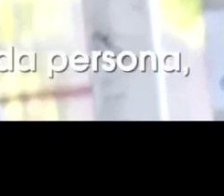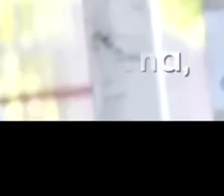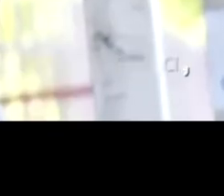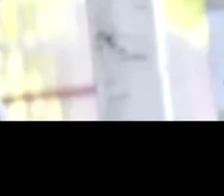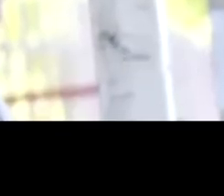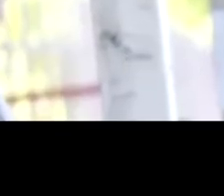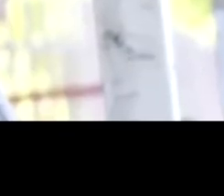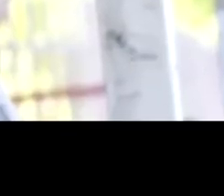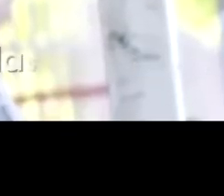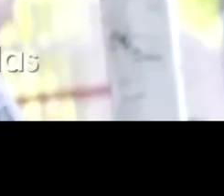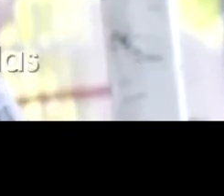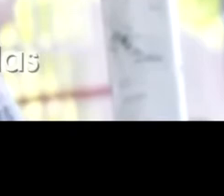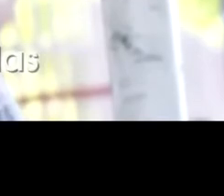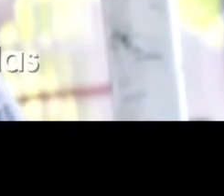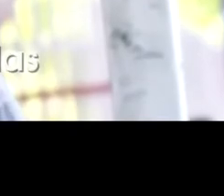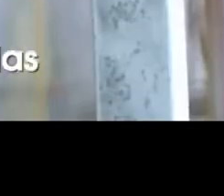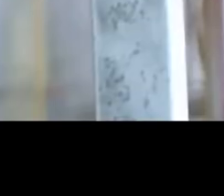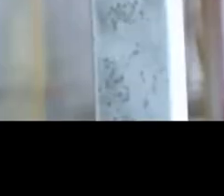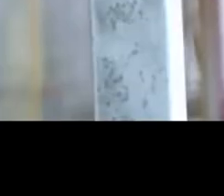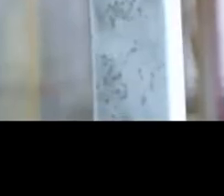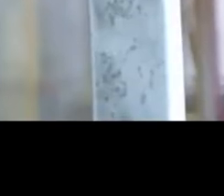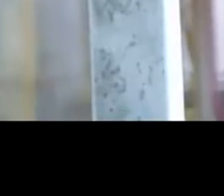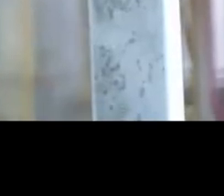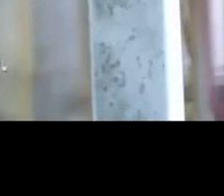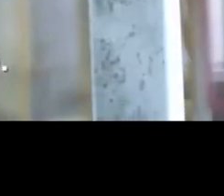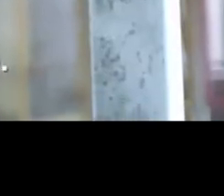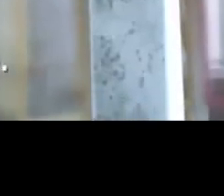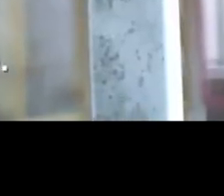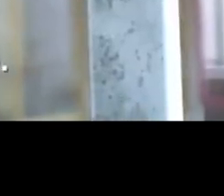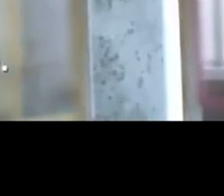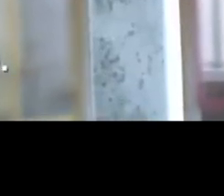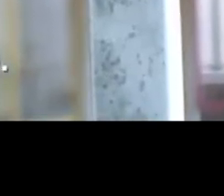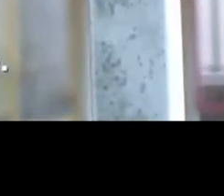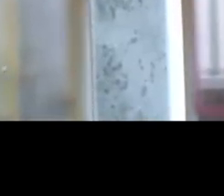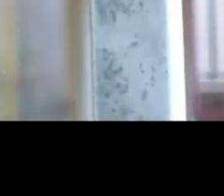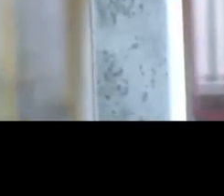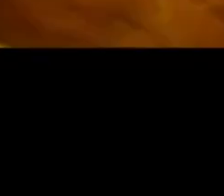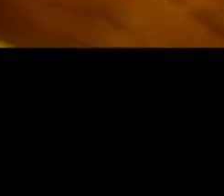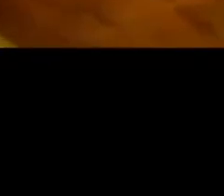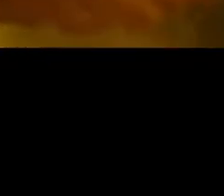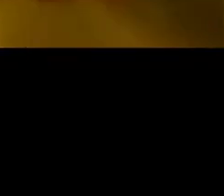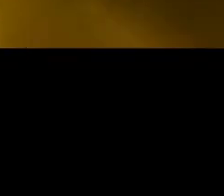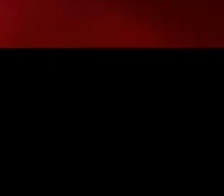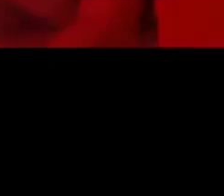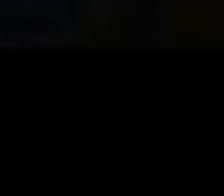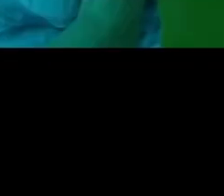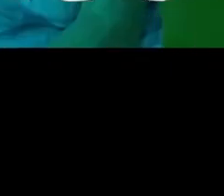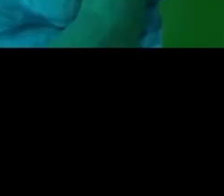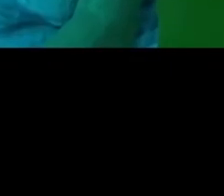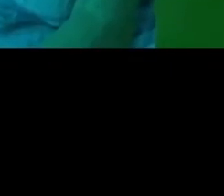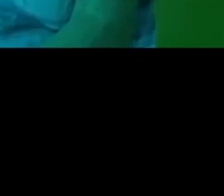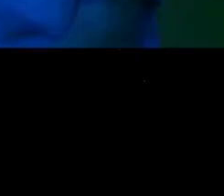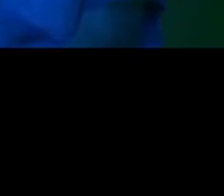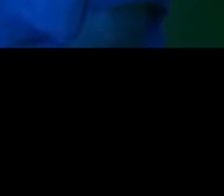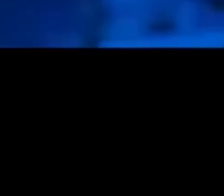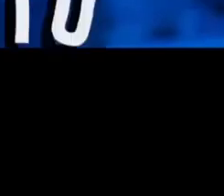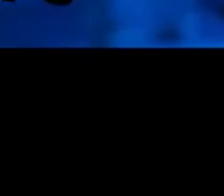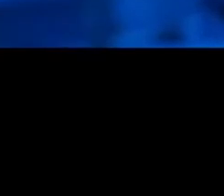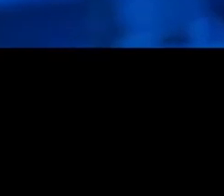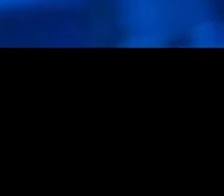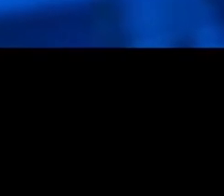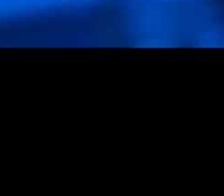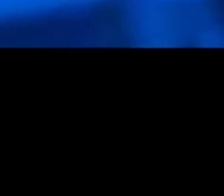entre cada persona, sobre todo cuando una de ellas presente síntomas de resfrío. Así yo le evito